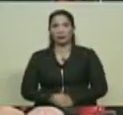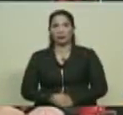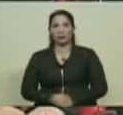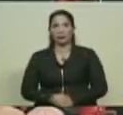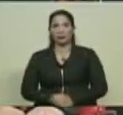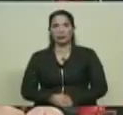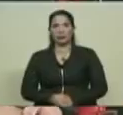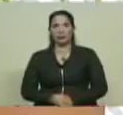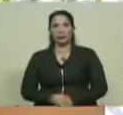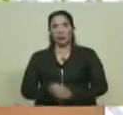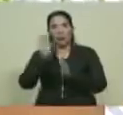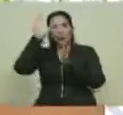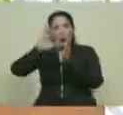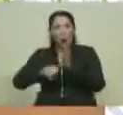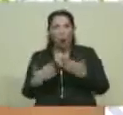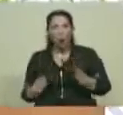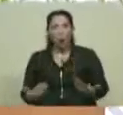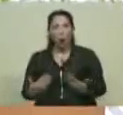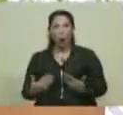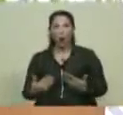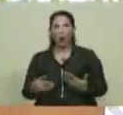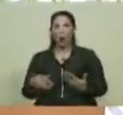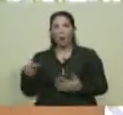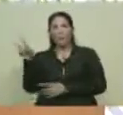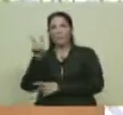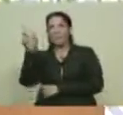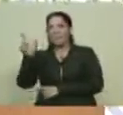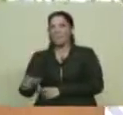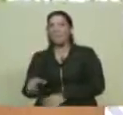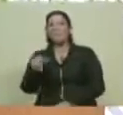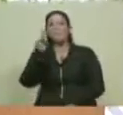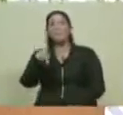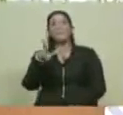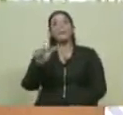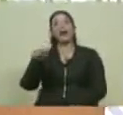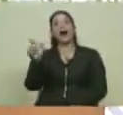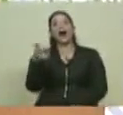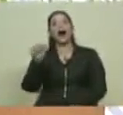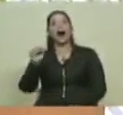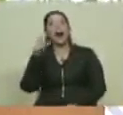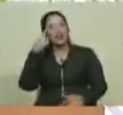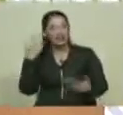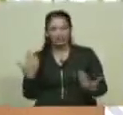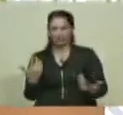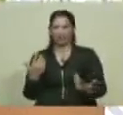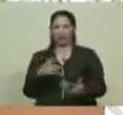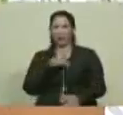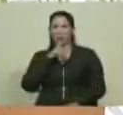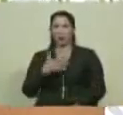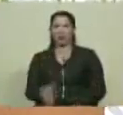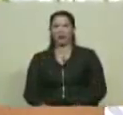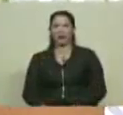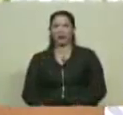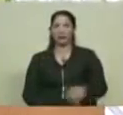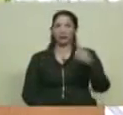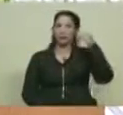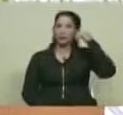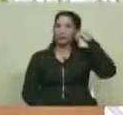como delincuentes, como plagas, nos llegaron a llamar plagas, peste,